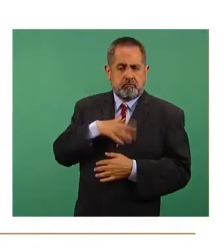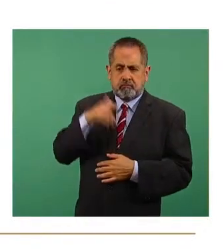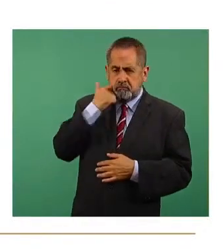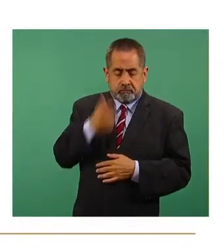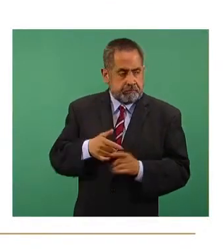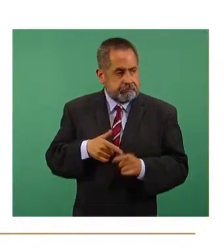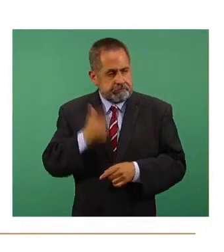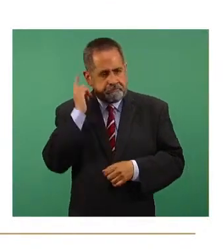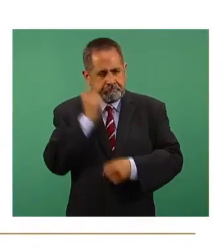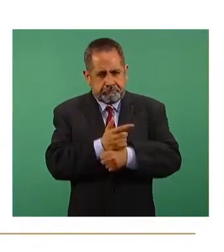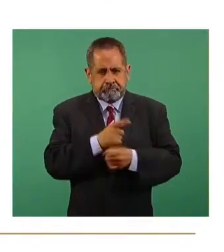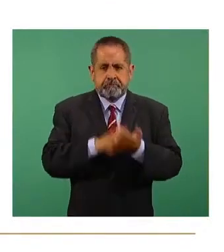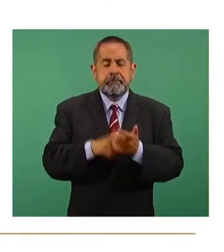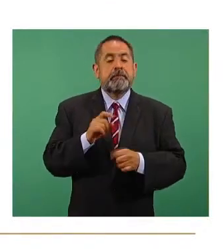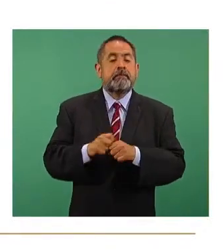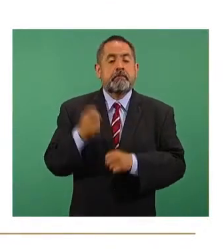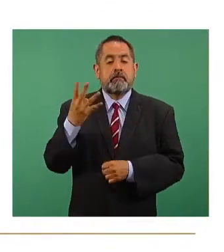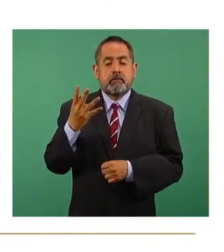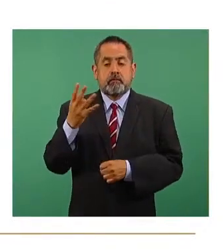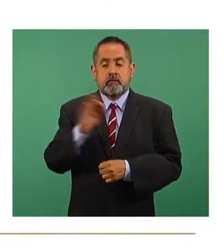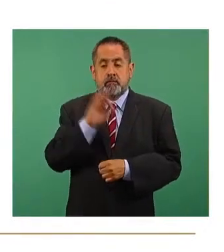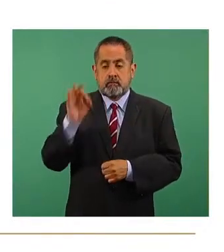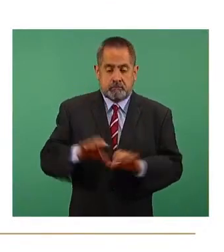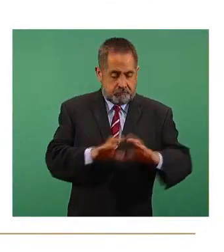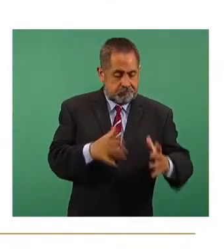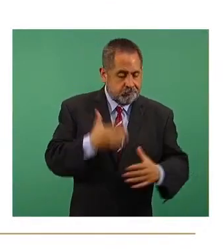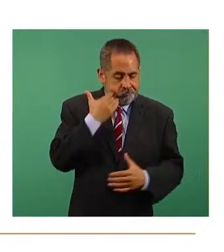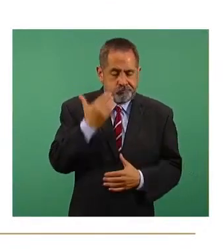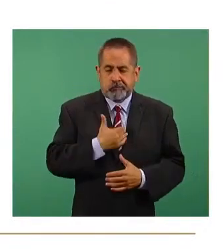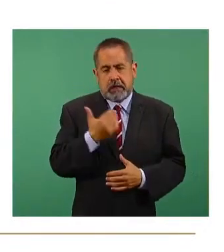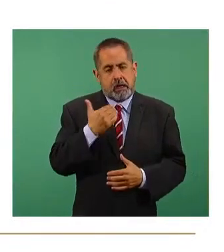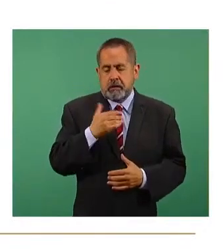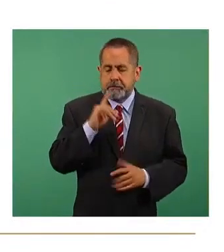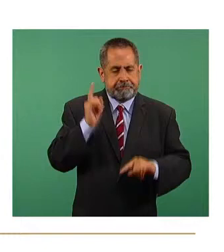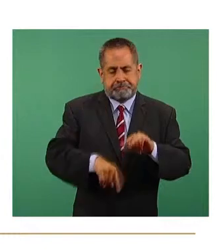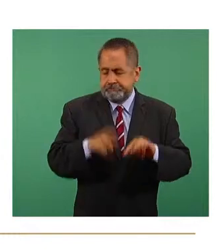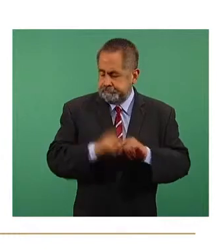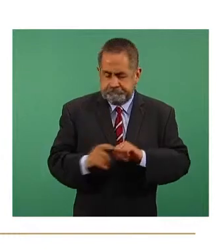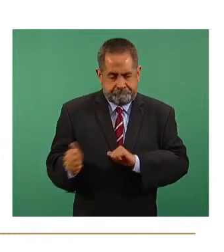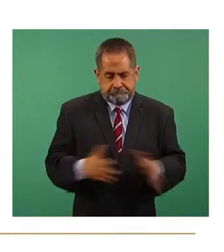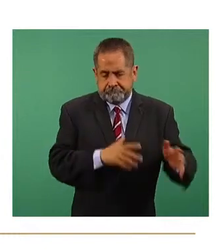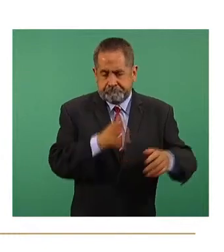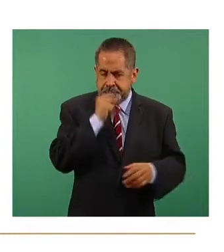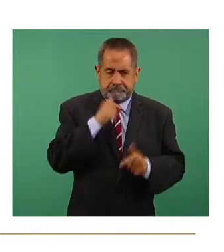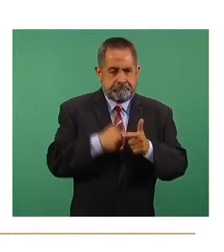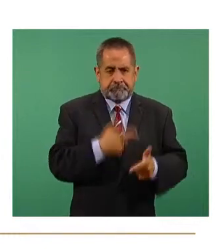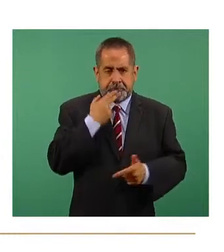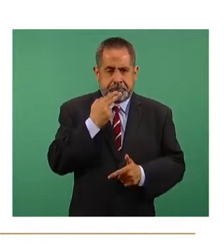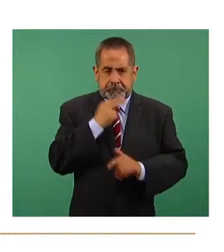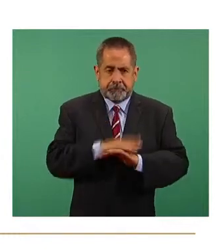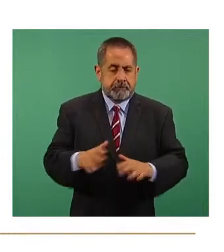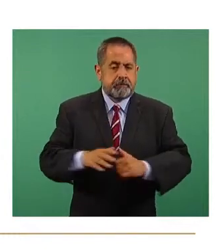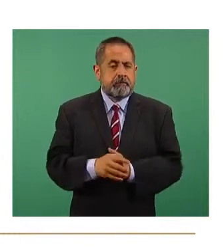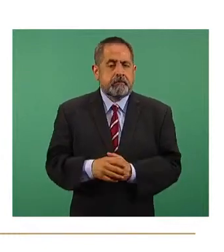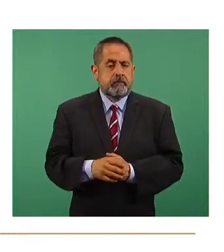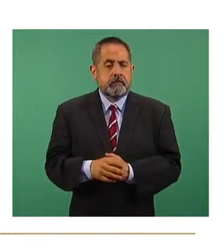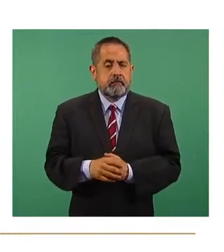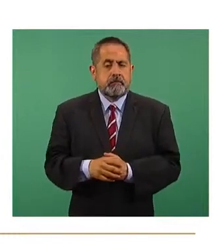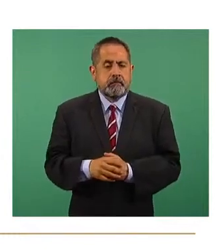y encontramos un 4% de cilindros en mal estado que salieron ya del mercado. No se